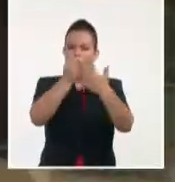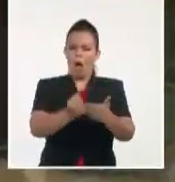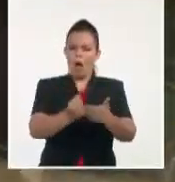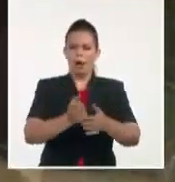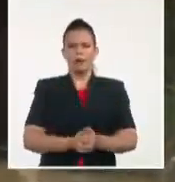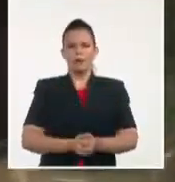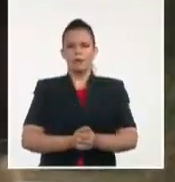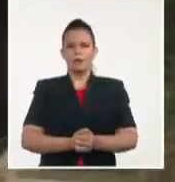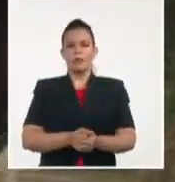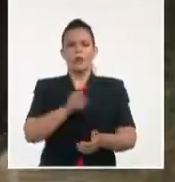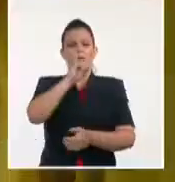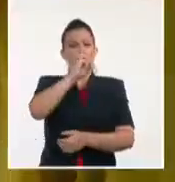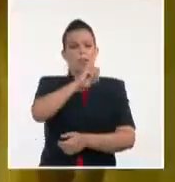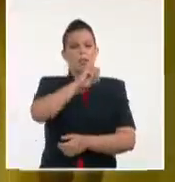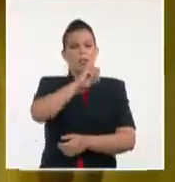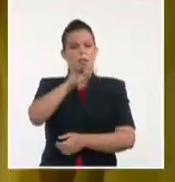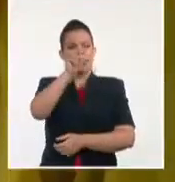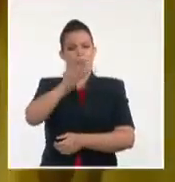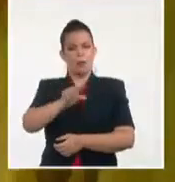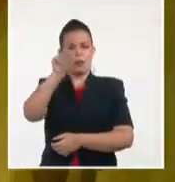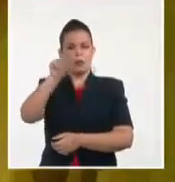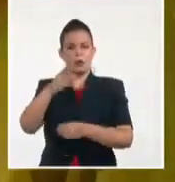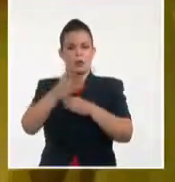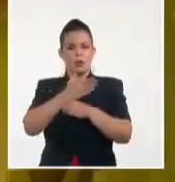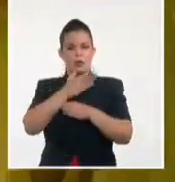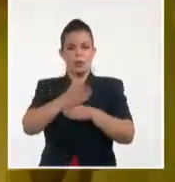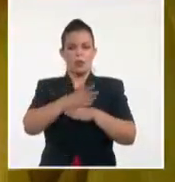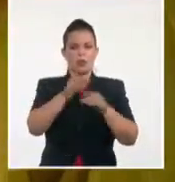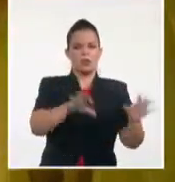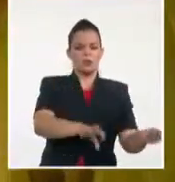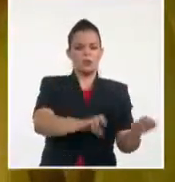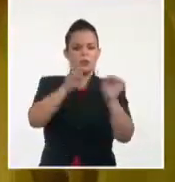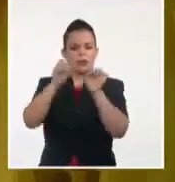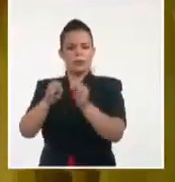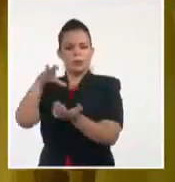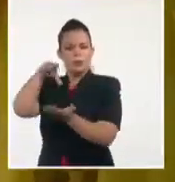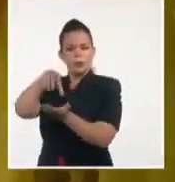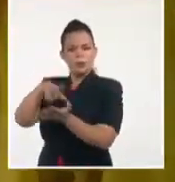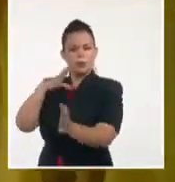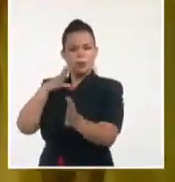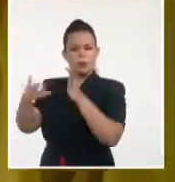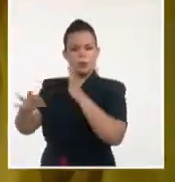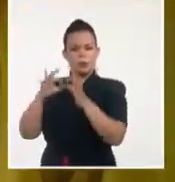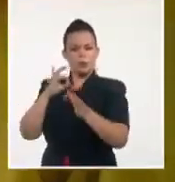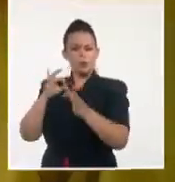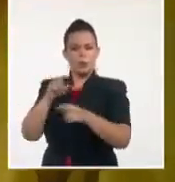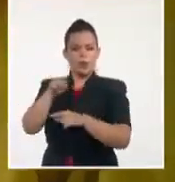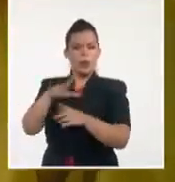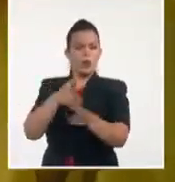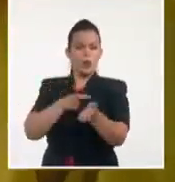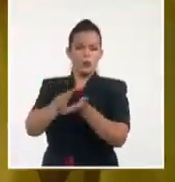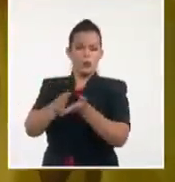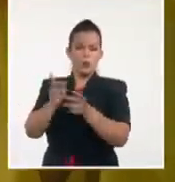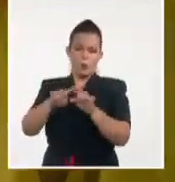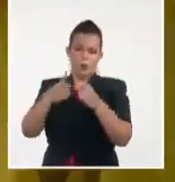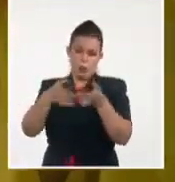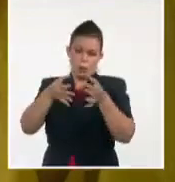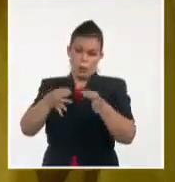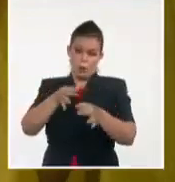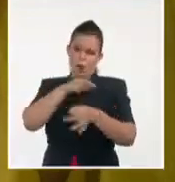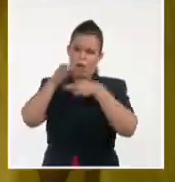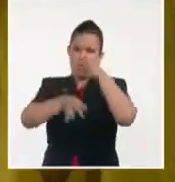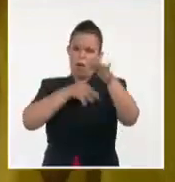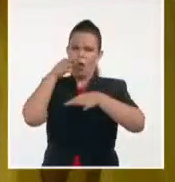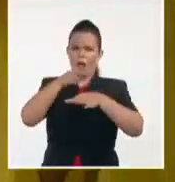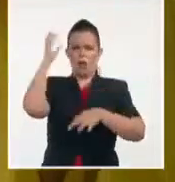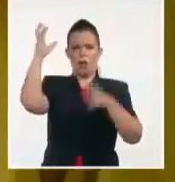personas evacuadas en centros de evacuación. La mayoría de estas personas se mantienen en los centros de evacuación a partir de lo que explicaba las intensas lluvias que han